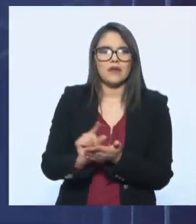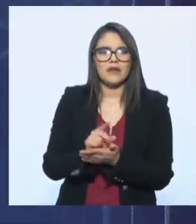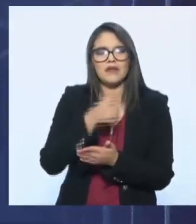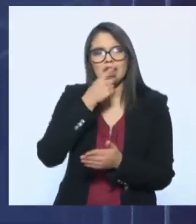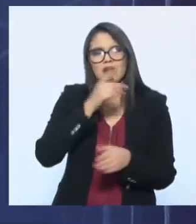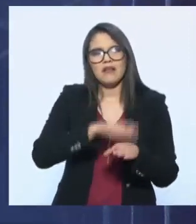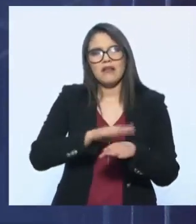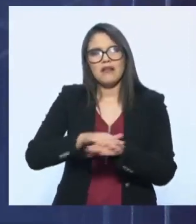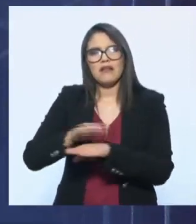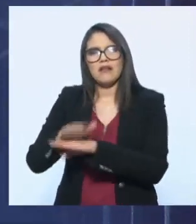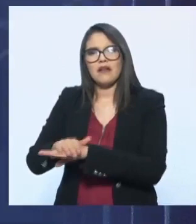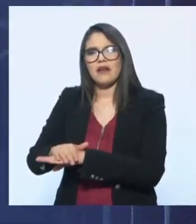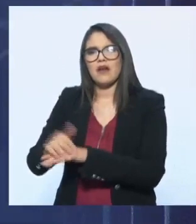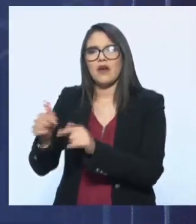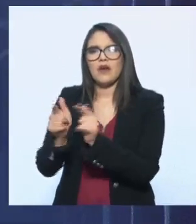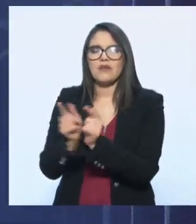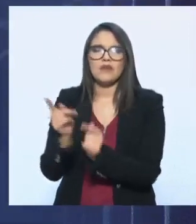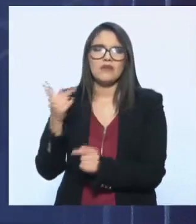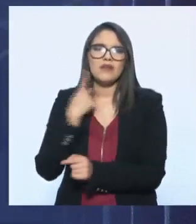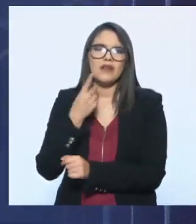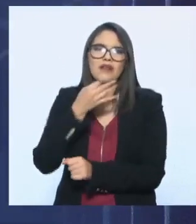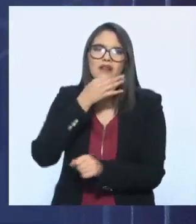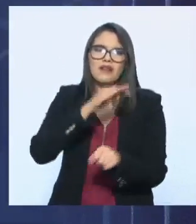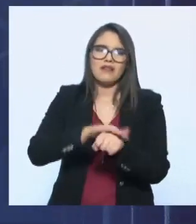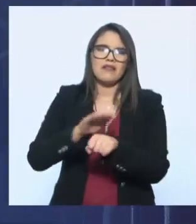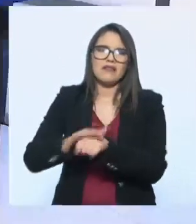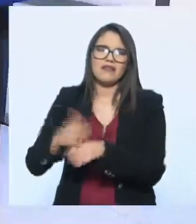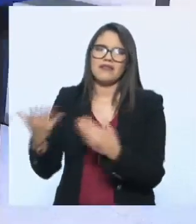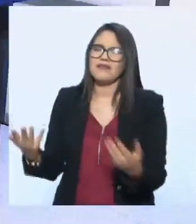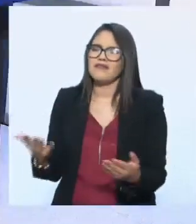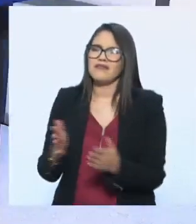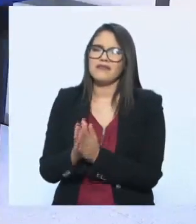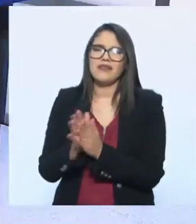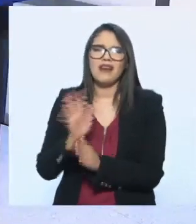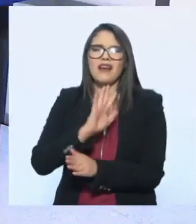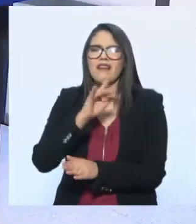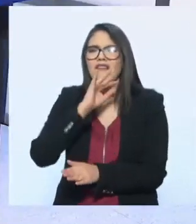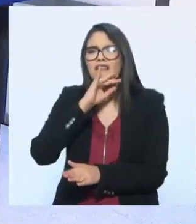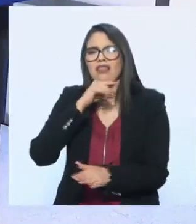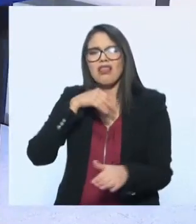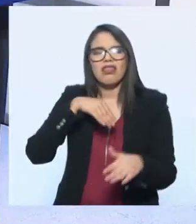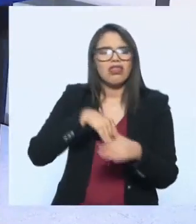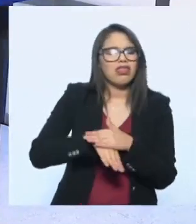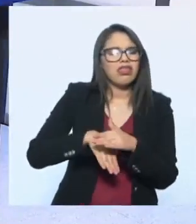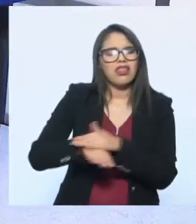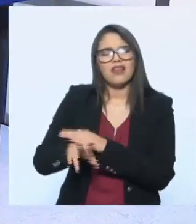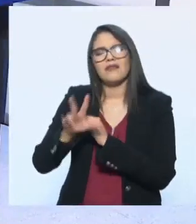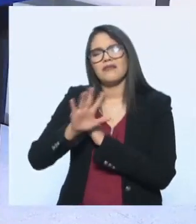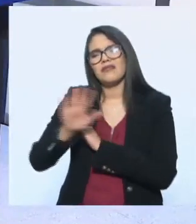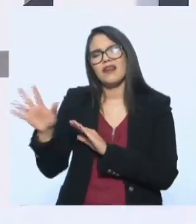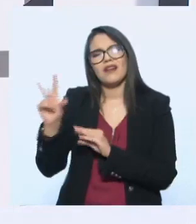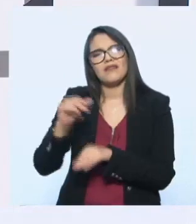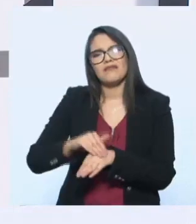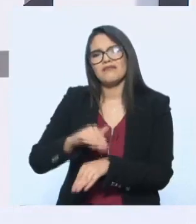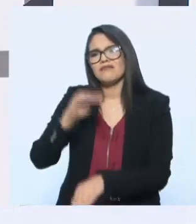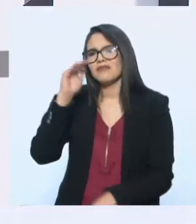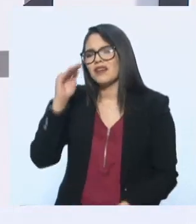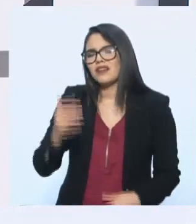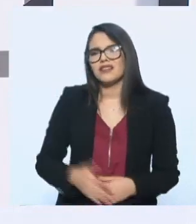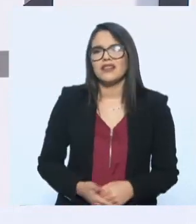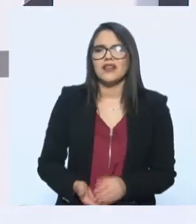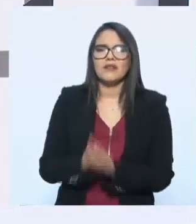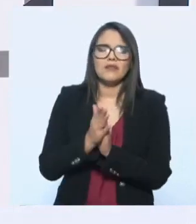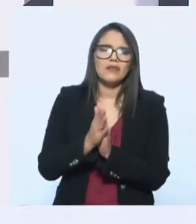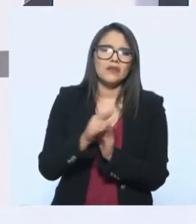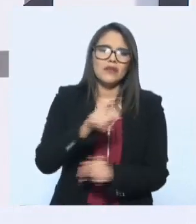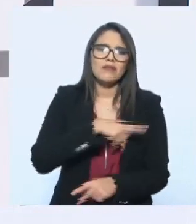son líderes de partidos políticos. Eso o servidores ya públicos, se contaminó, también ¿no? Yo creo que no, y el llamado a toda la gente es